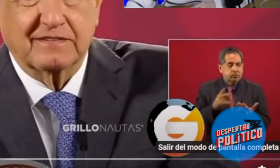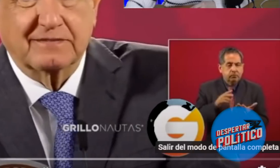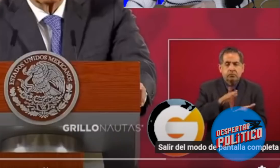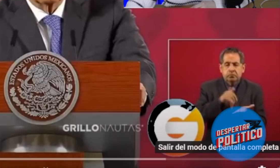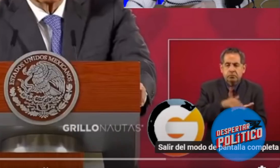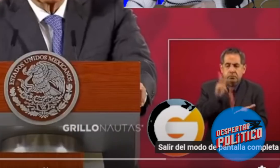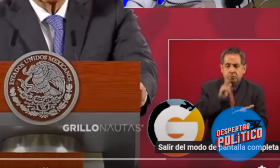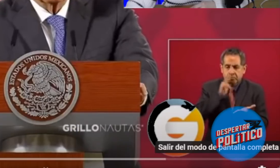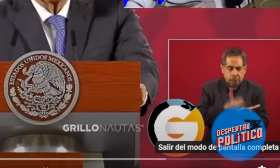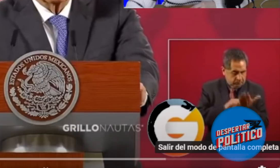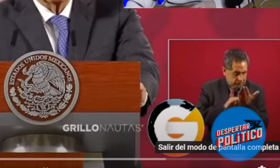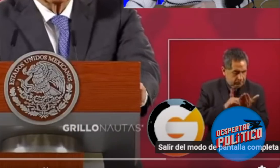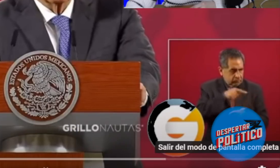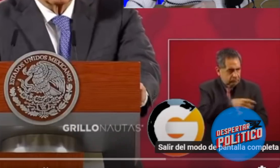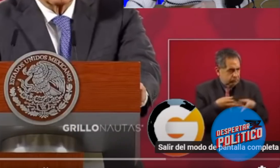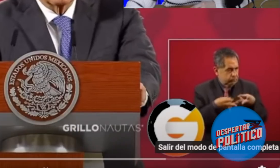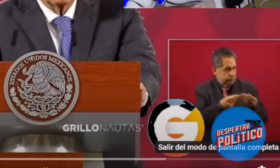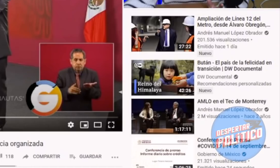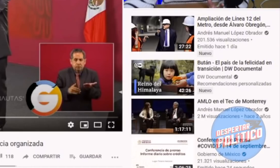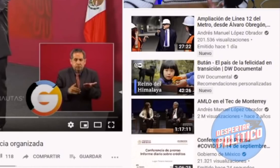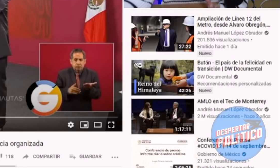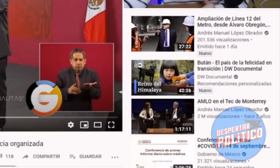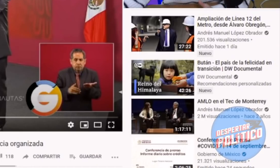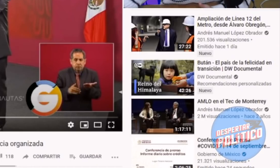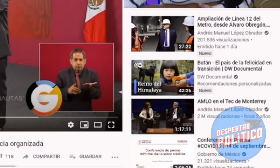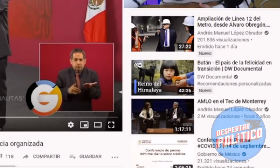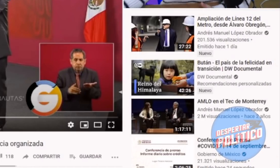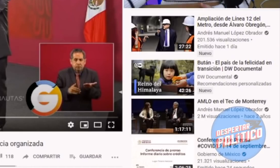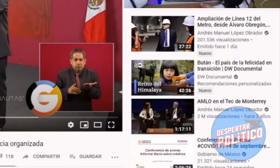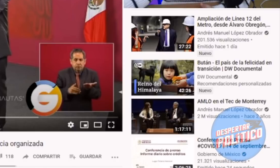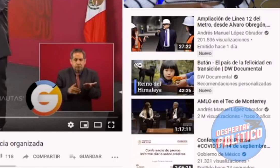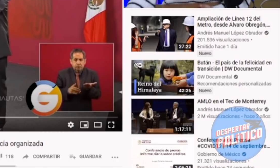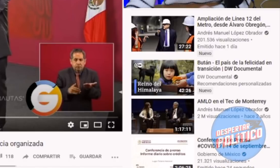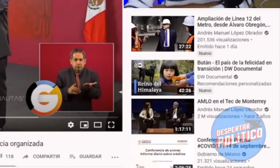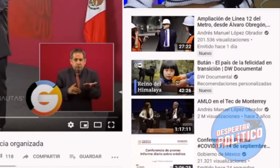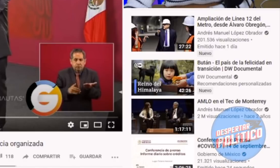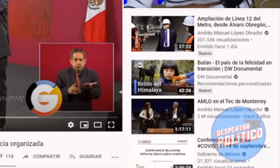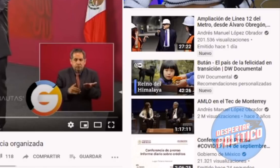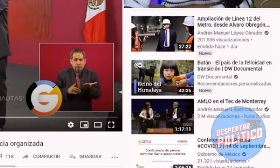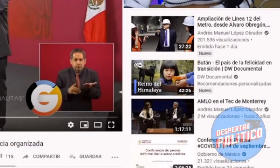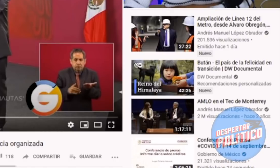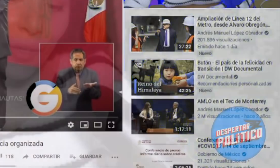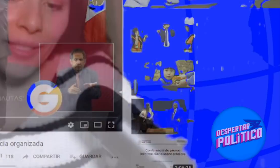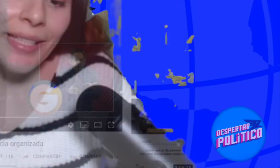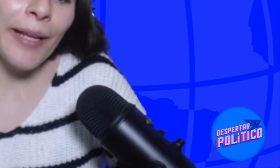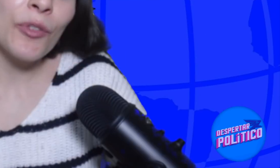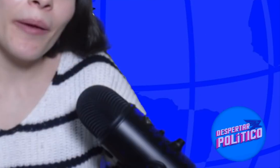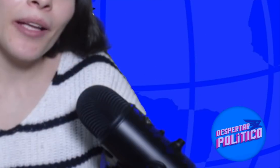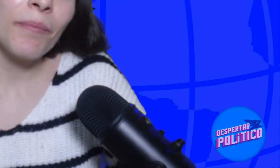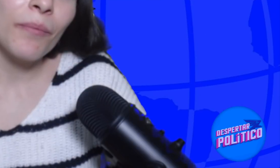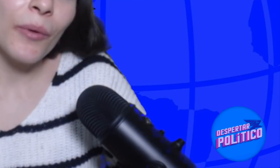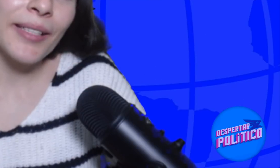comprobantes sobre el manejo de estos fondos. Pues ahí lo tienen, familia, ya escucharon. Vamos a ver qué dice la Fiscalía General, porque sí